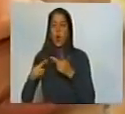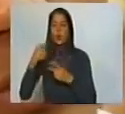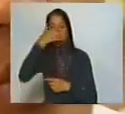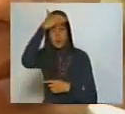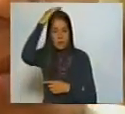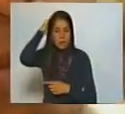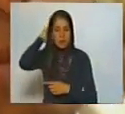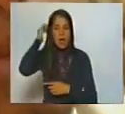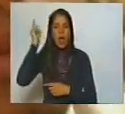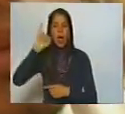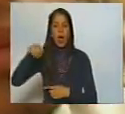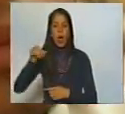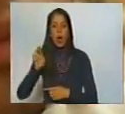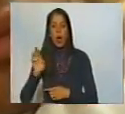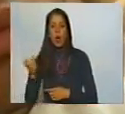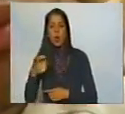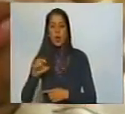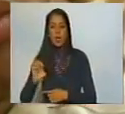de la presidenta.